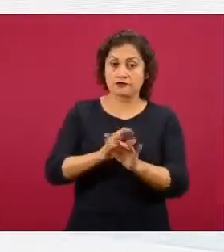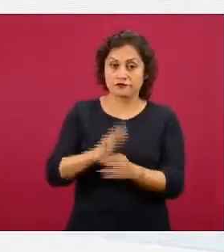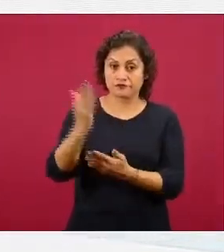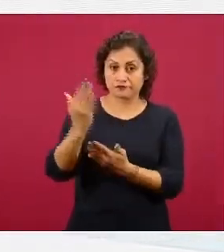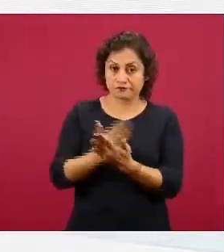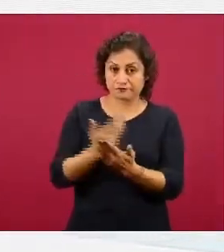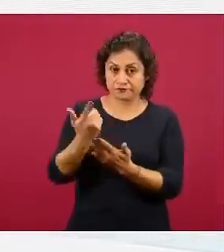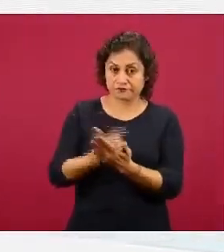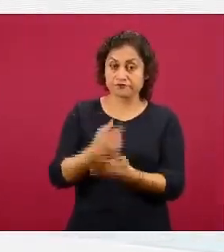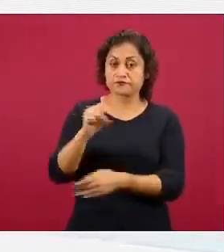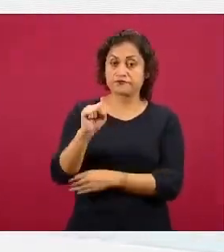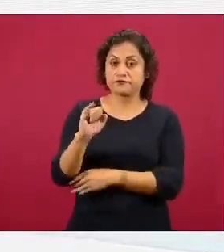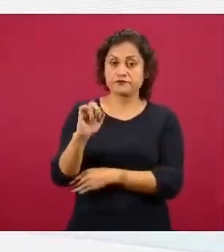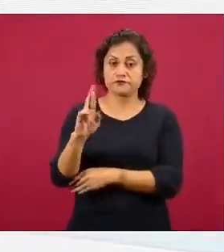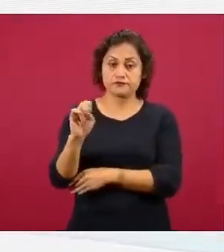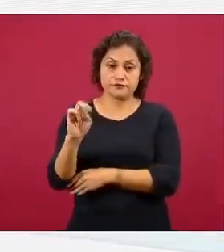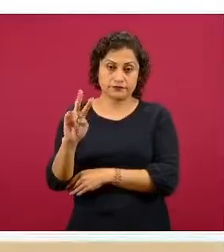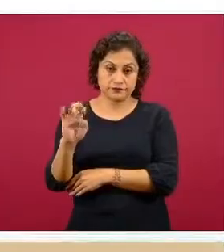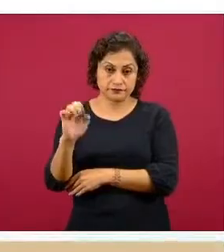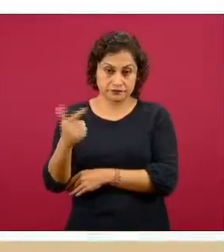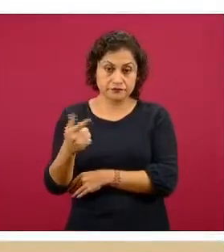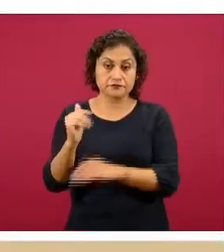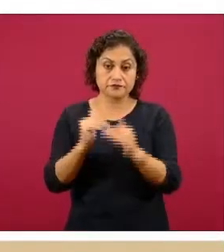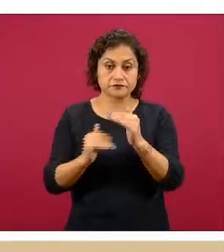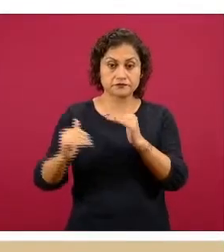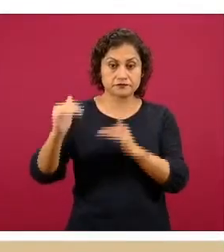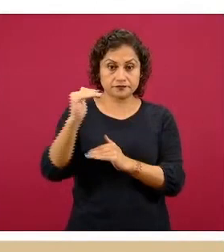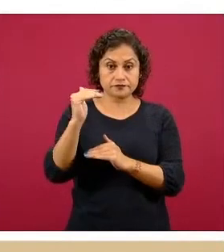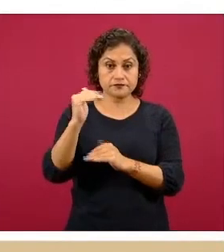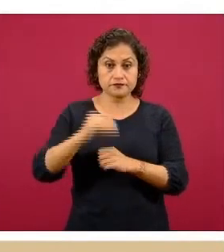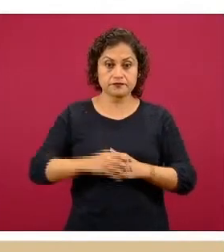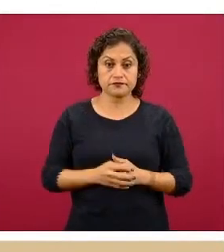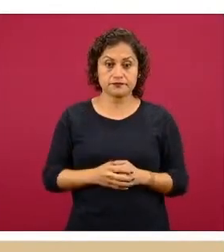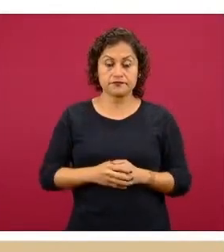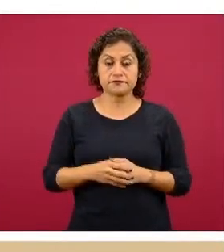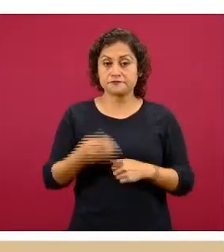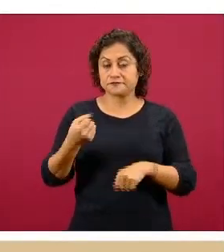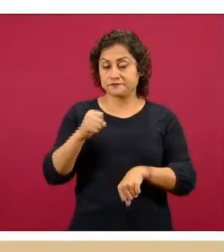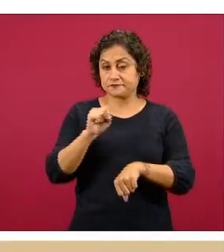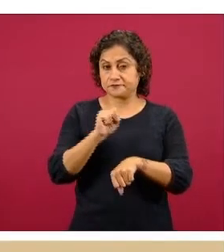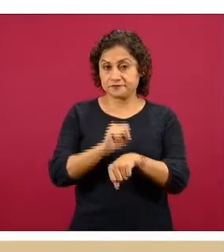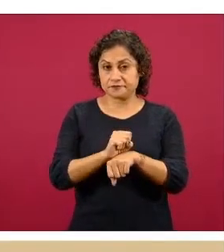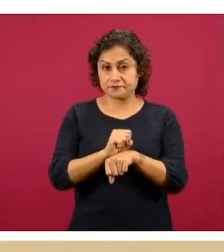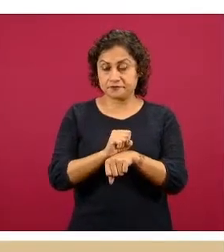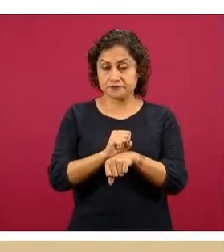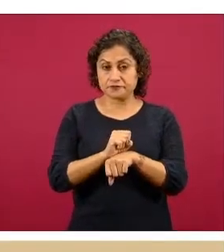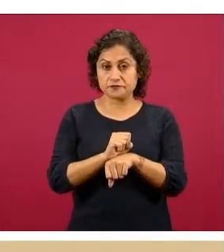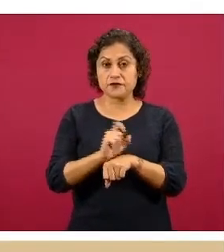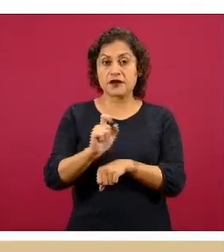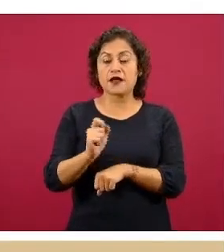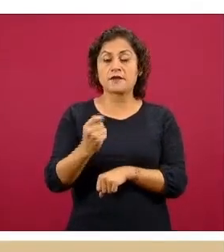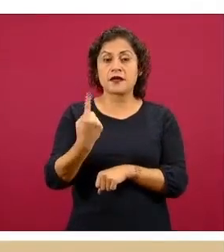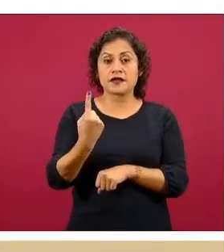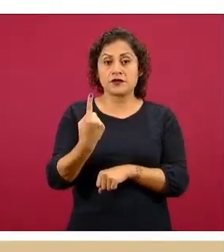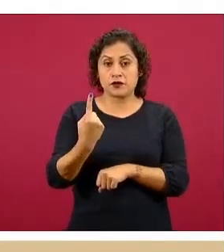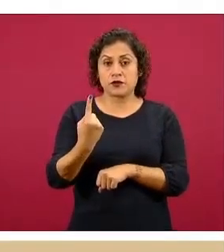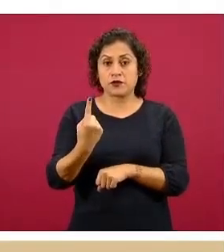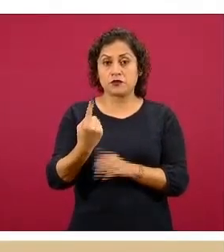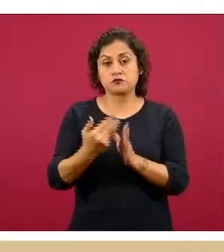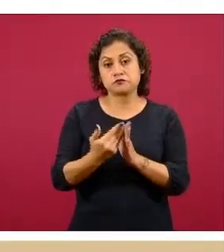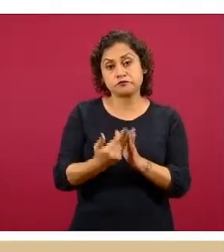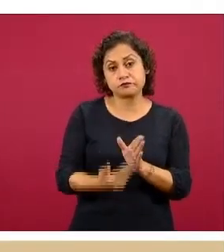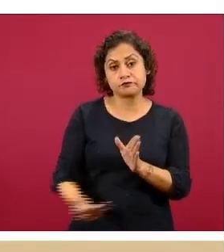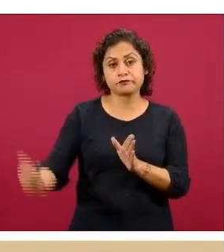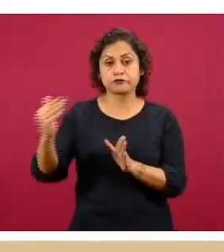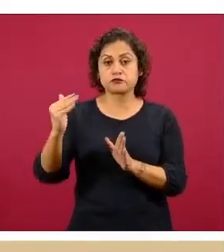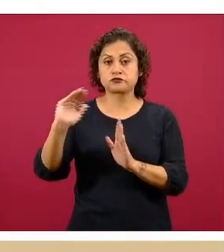gran incremento, llegando en la semana, más o menos en la semana 21, y a partir de ahí con